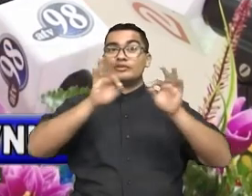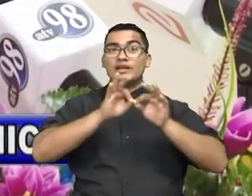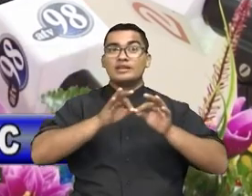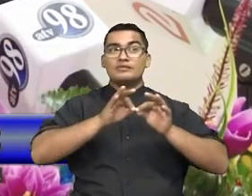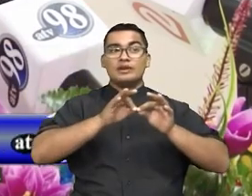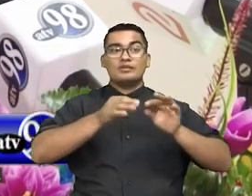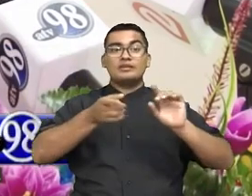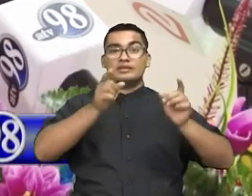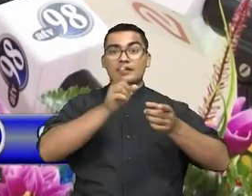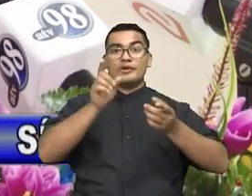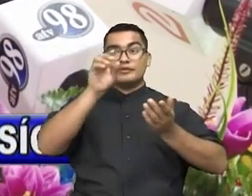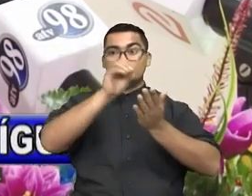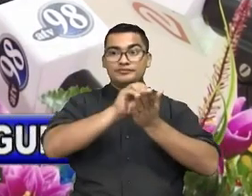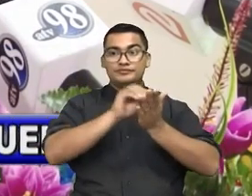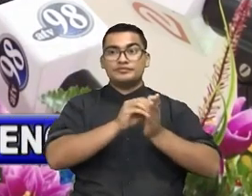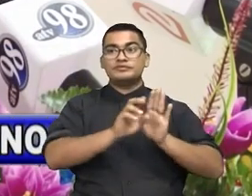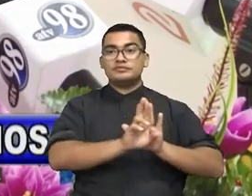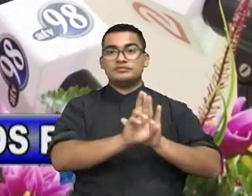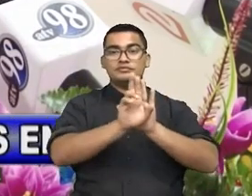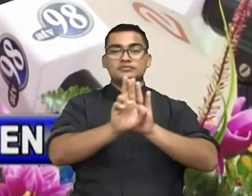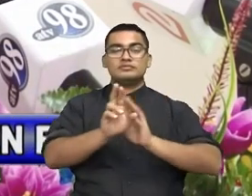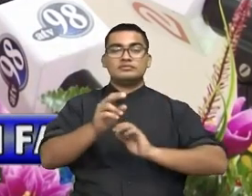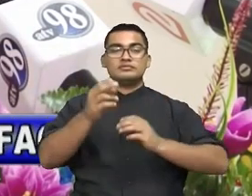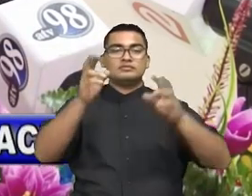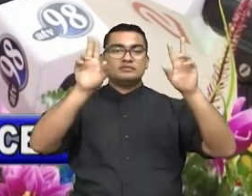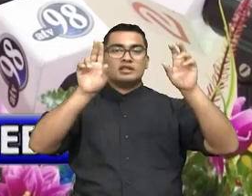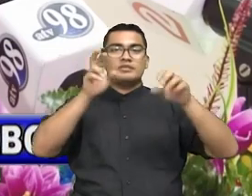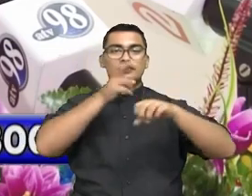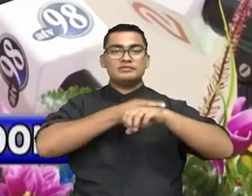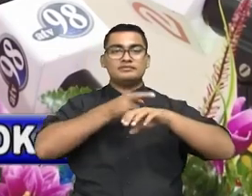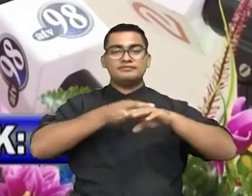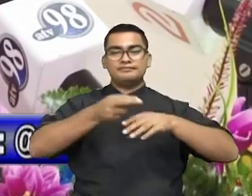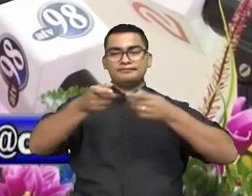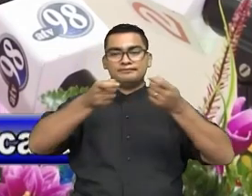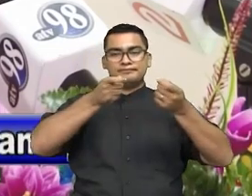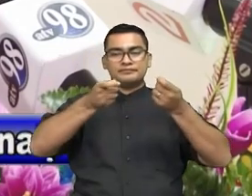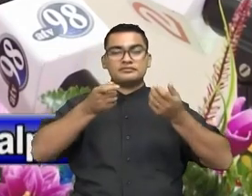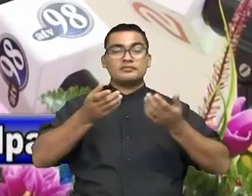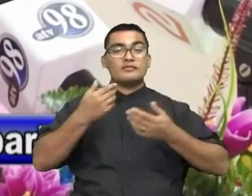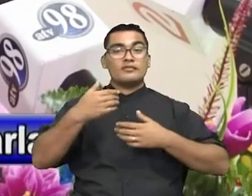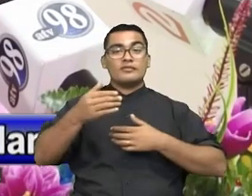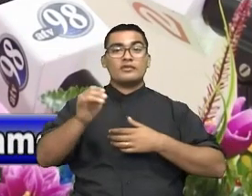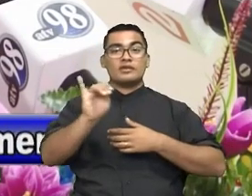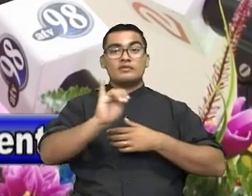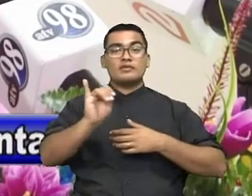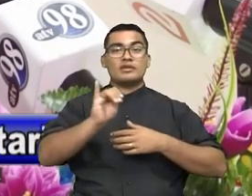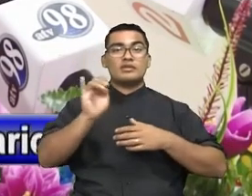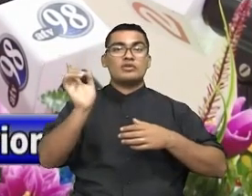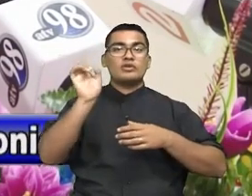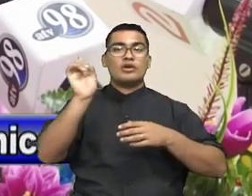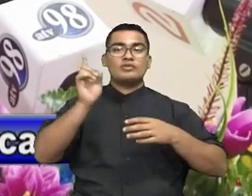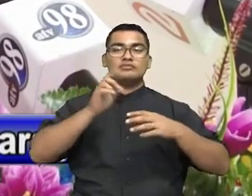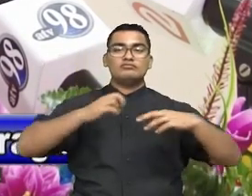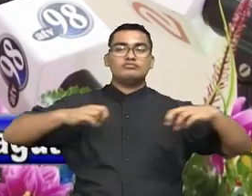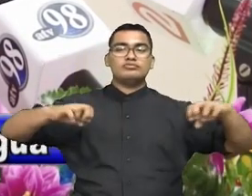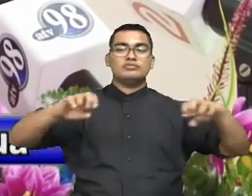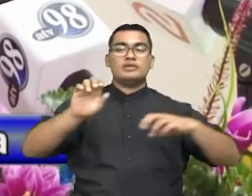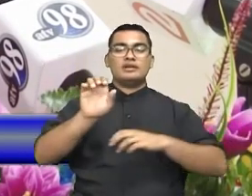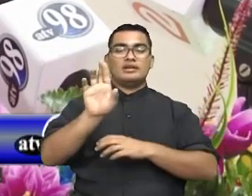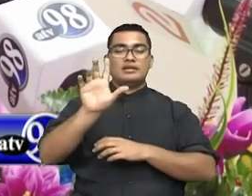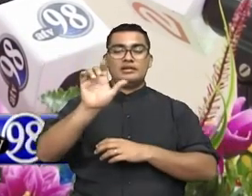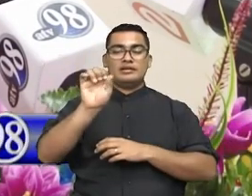estas reformas a todo el marco regulatorio forestal el día miércoles en el Arlenciú, con la participación